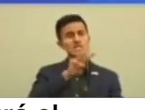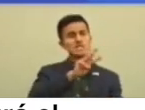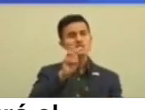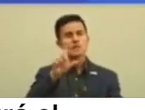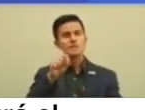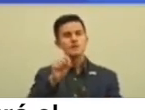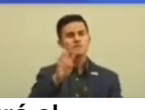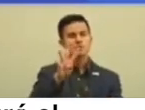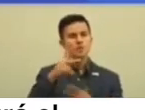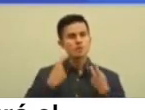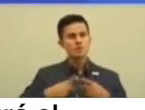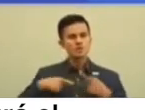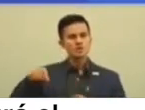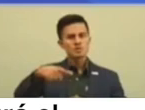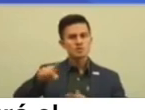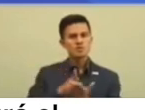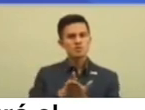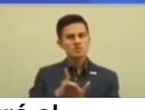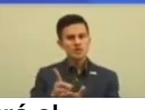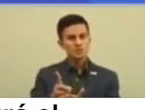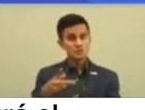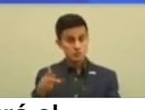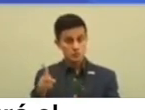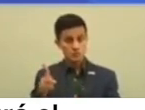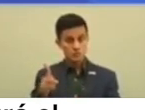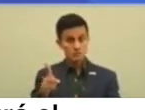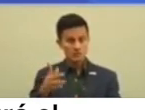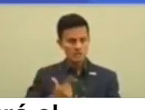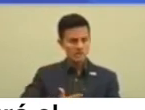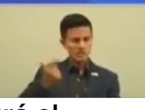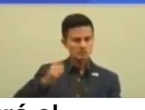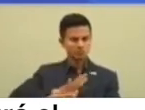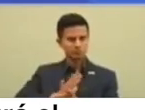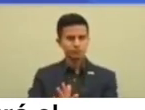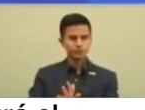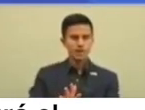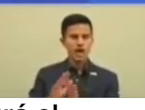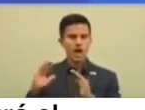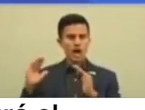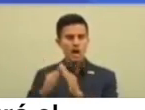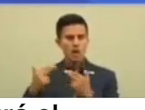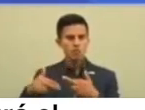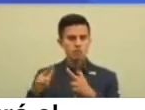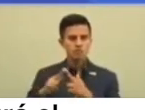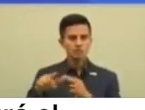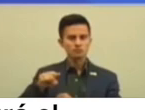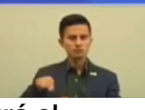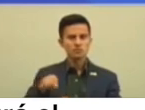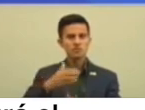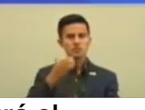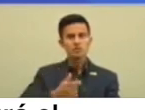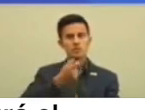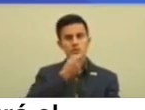324 víctimas que sufrieron violaciones graves a sus derechos humanos en las casas hogar administradas por la Ciudad de los